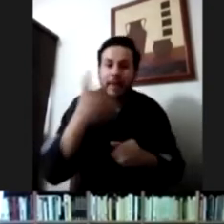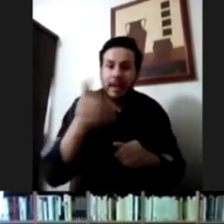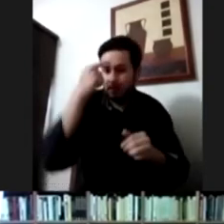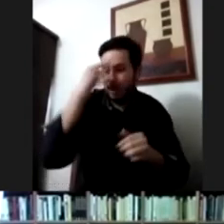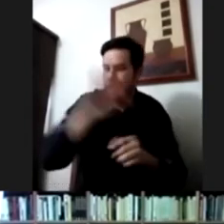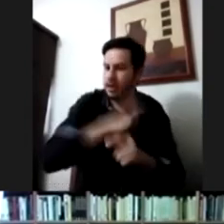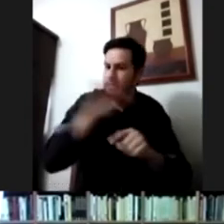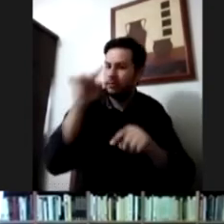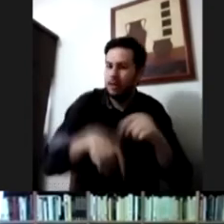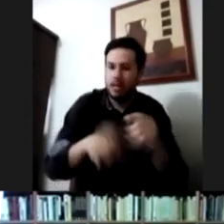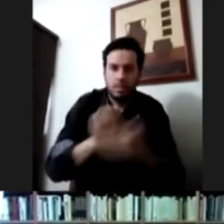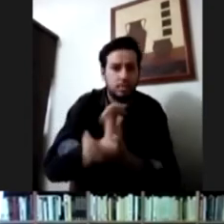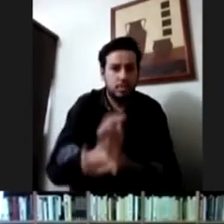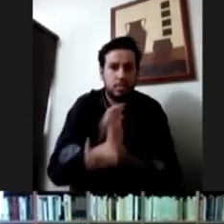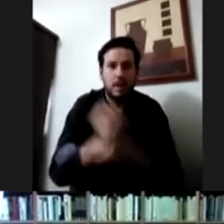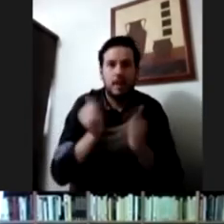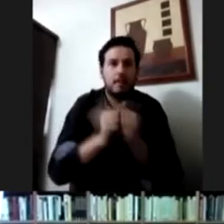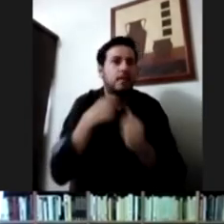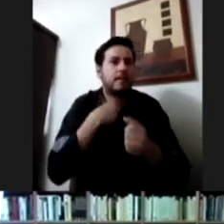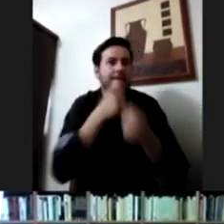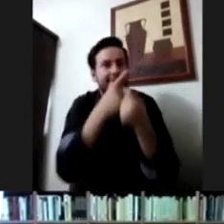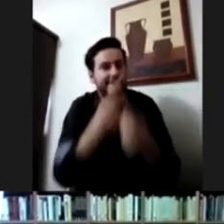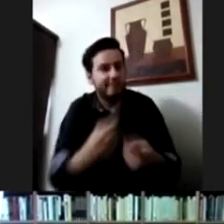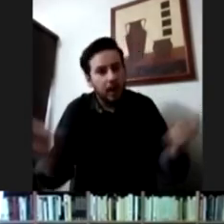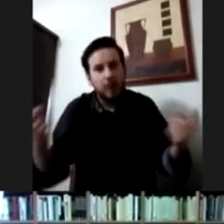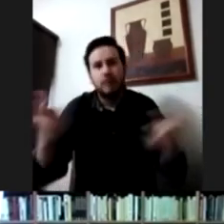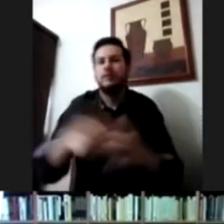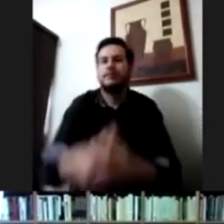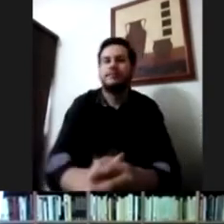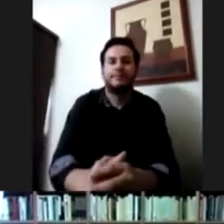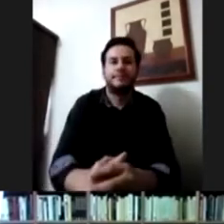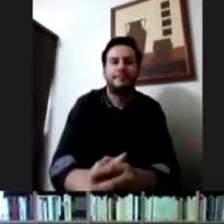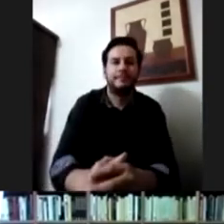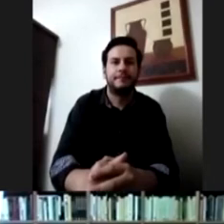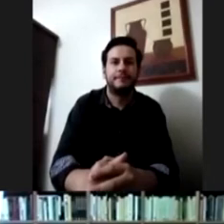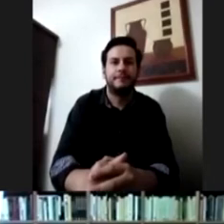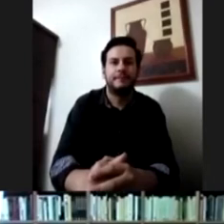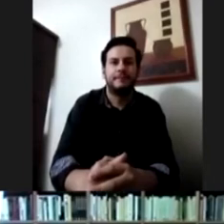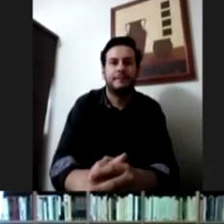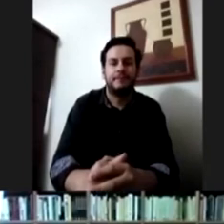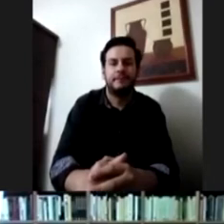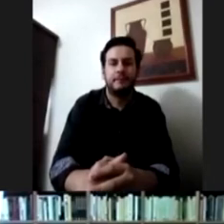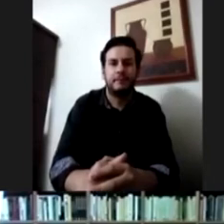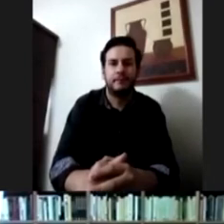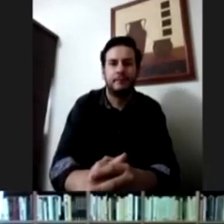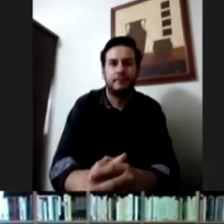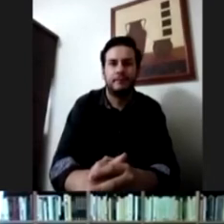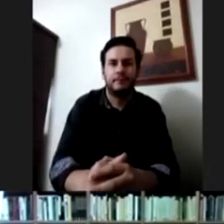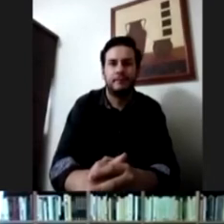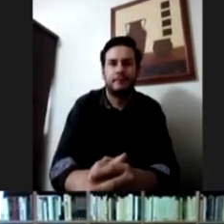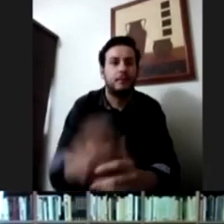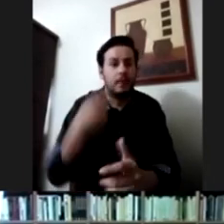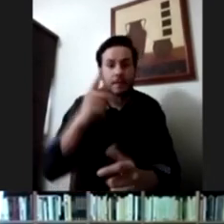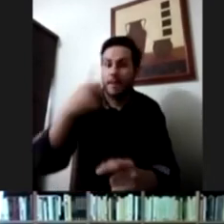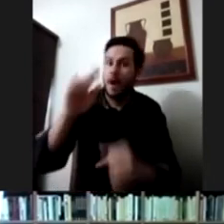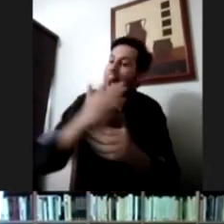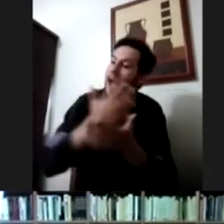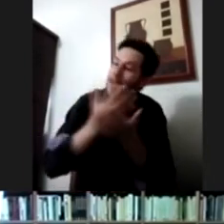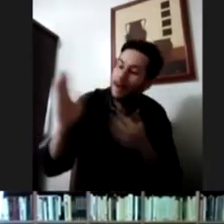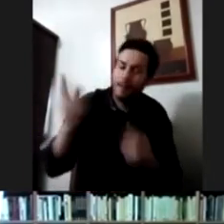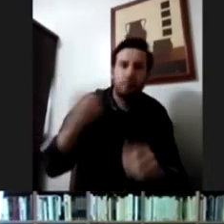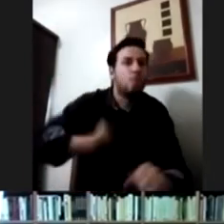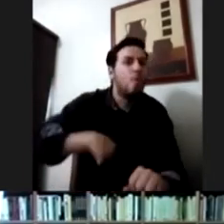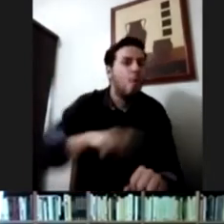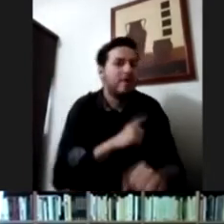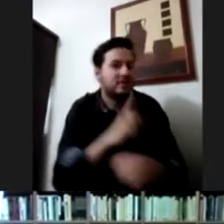entre las infancias indígenas, en este caso de San Cristóbal, pero pues de todo nuestro país. Entonces,